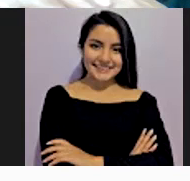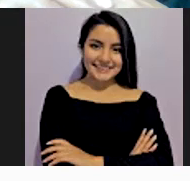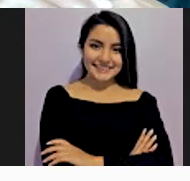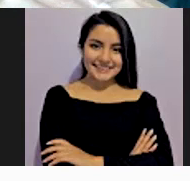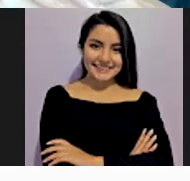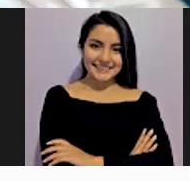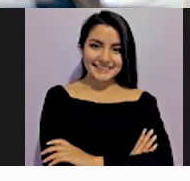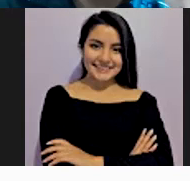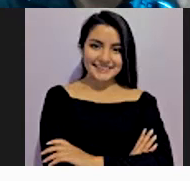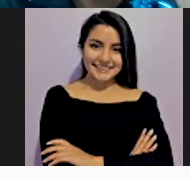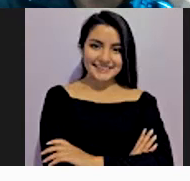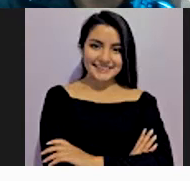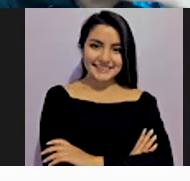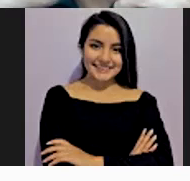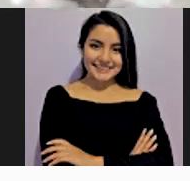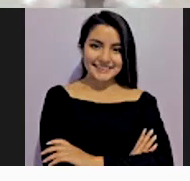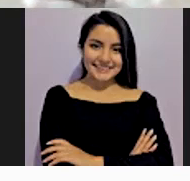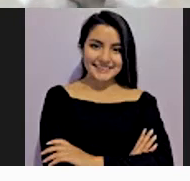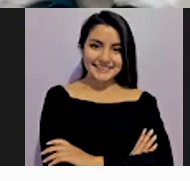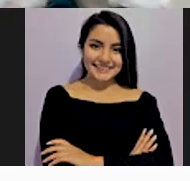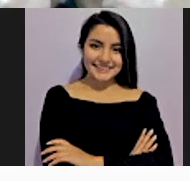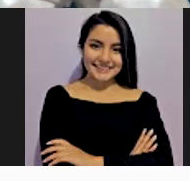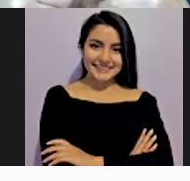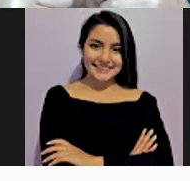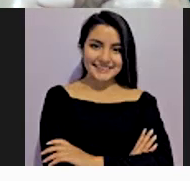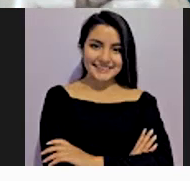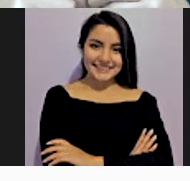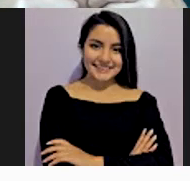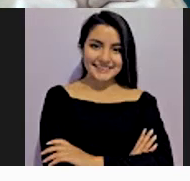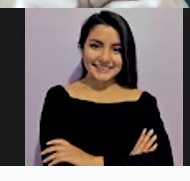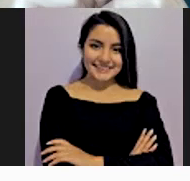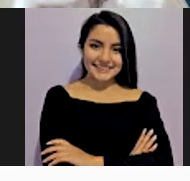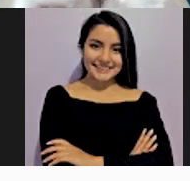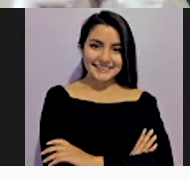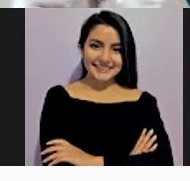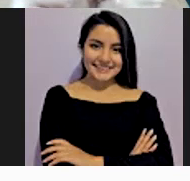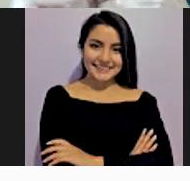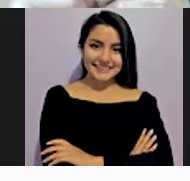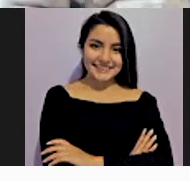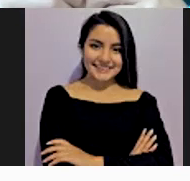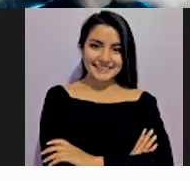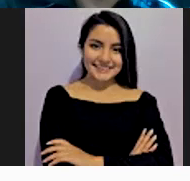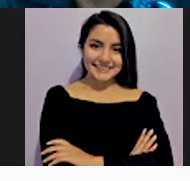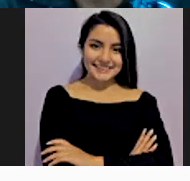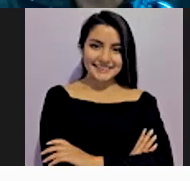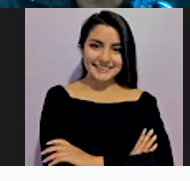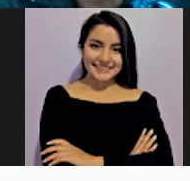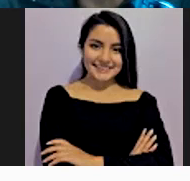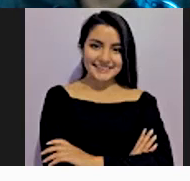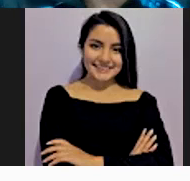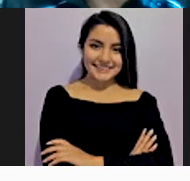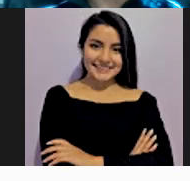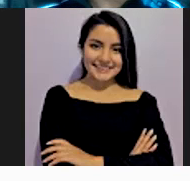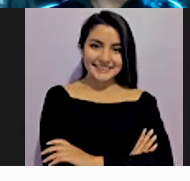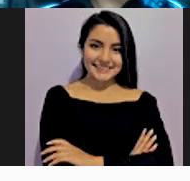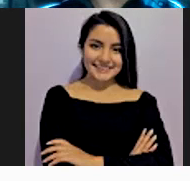móvil. Los lecho móvil es aquel que está en constante movimiento, constante, yo llamaría en constante transformación prácticamente.